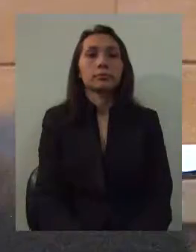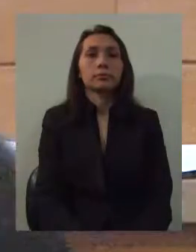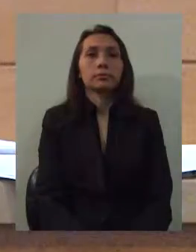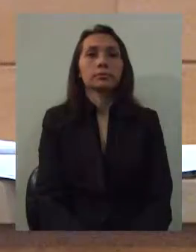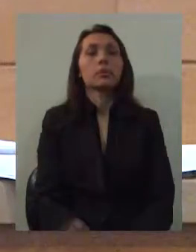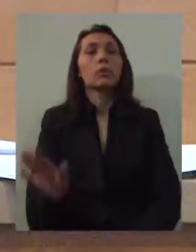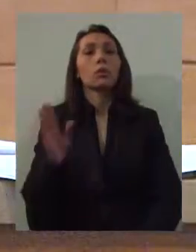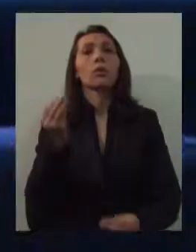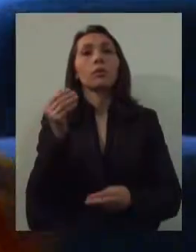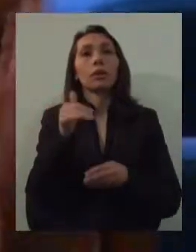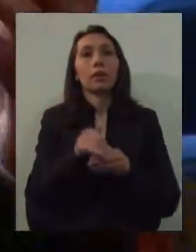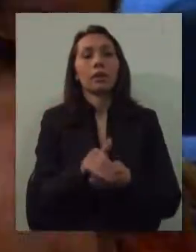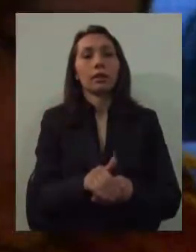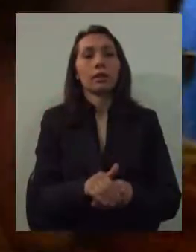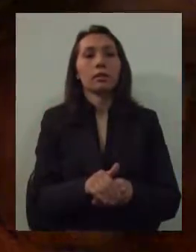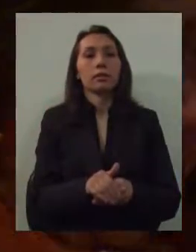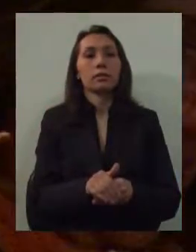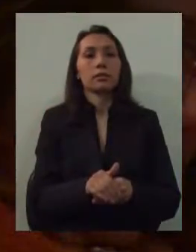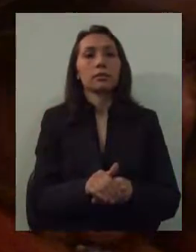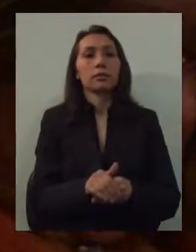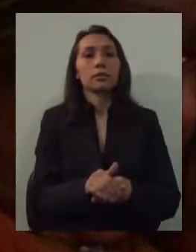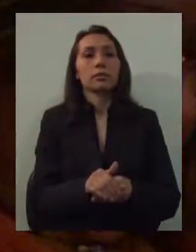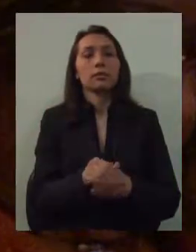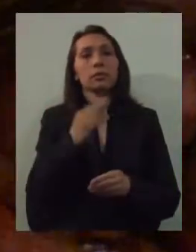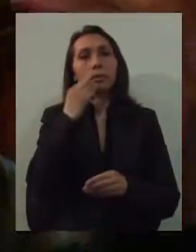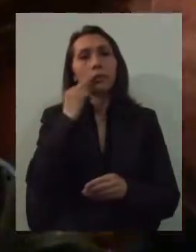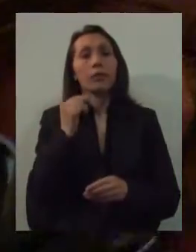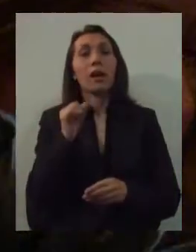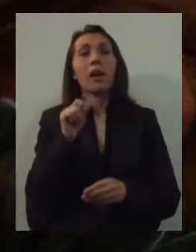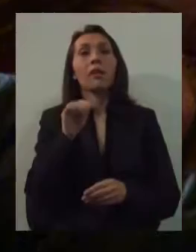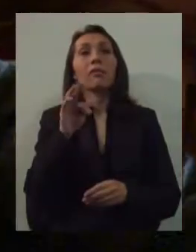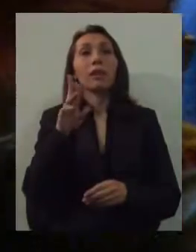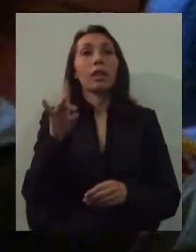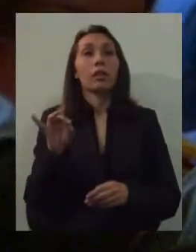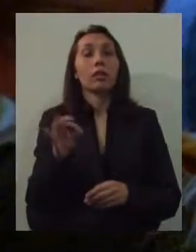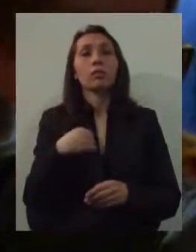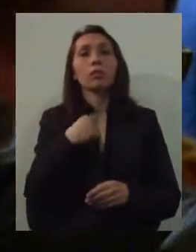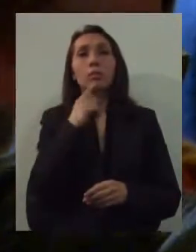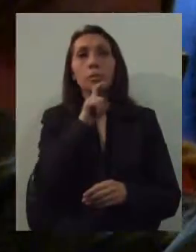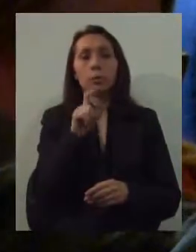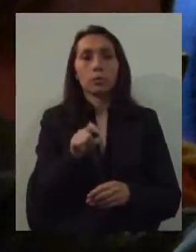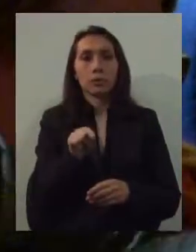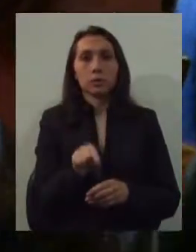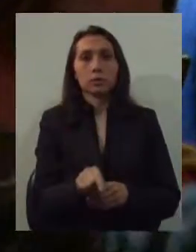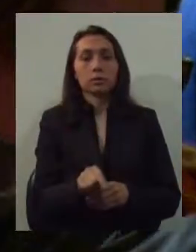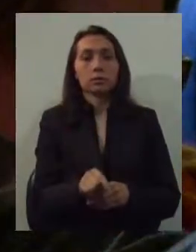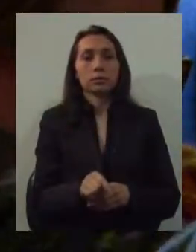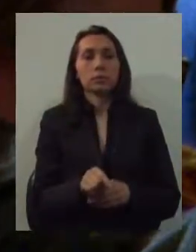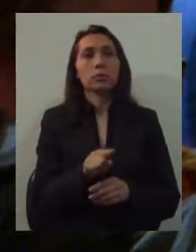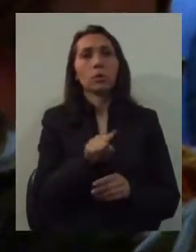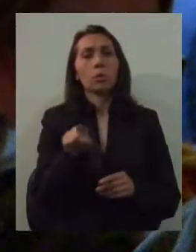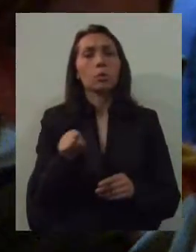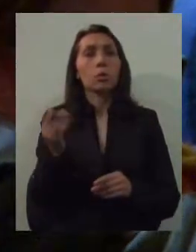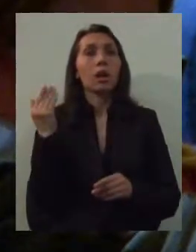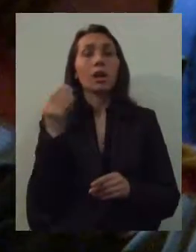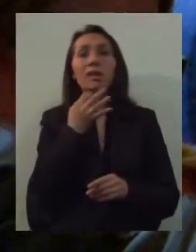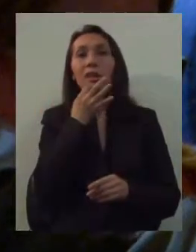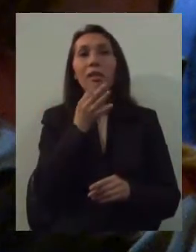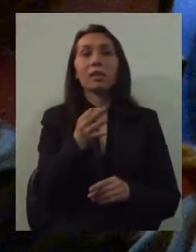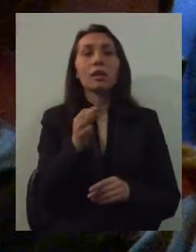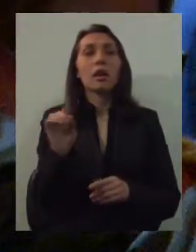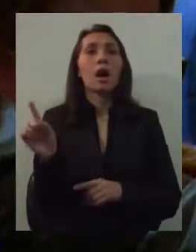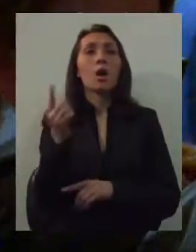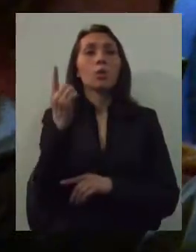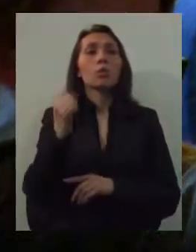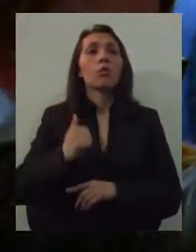Hola, buenas tardes. Para el señor Alfredo, mi consulta es la siguiente. Usted delante hablaba sobre la